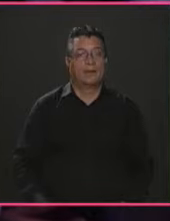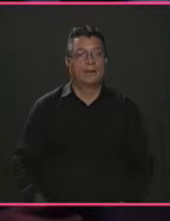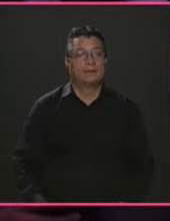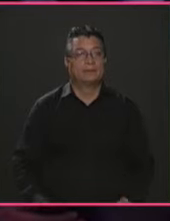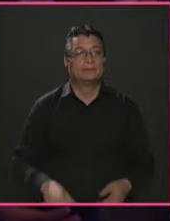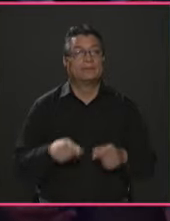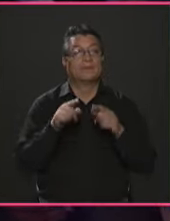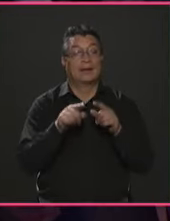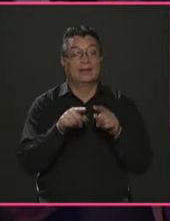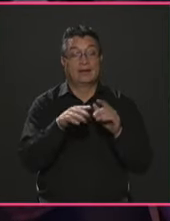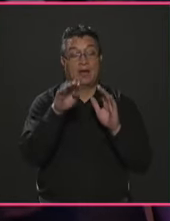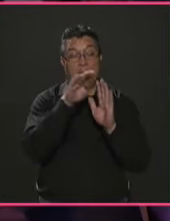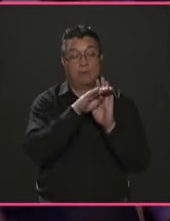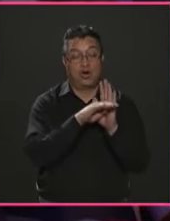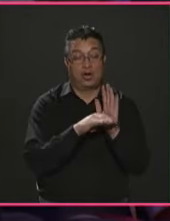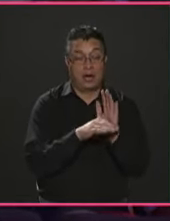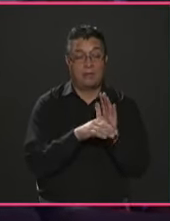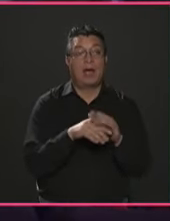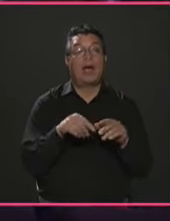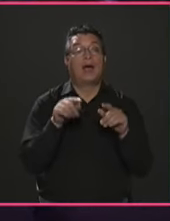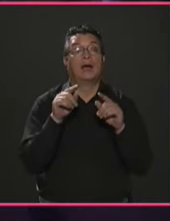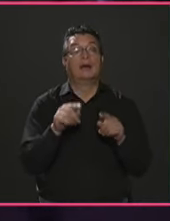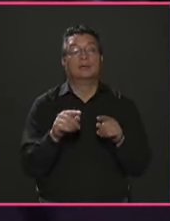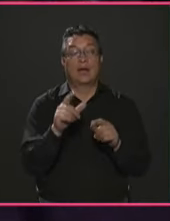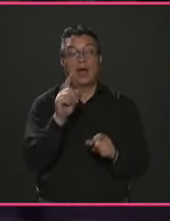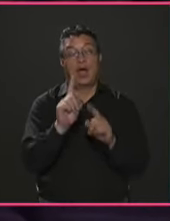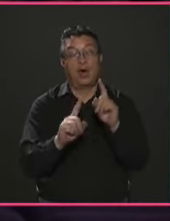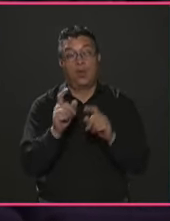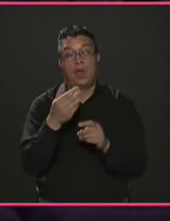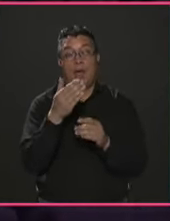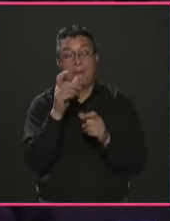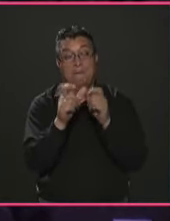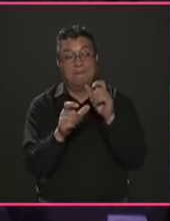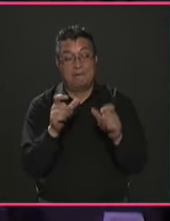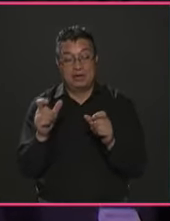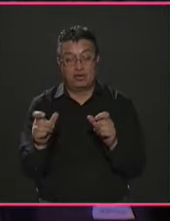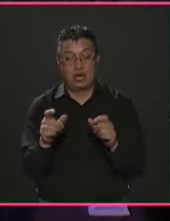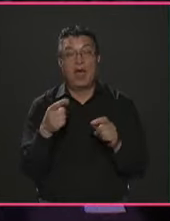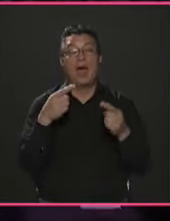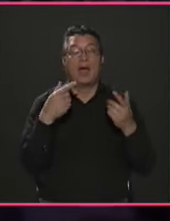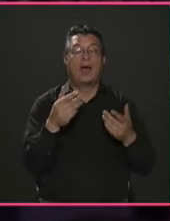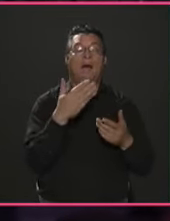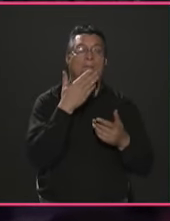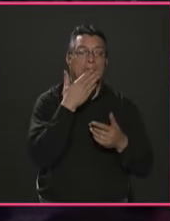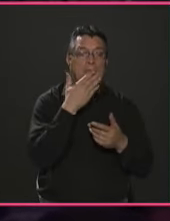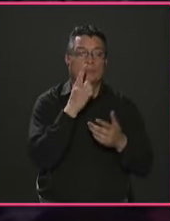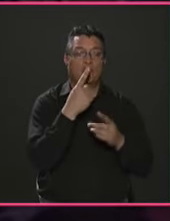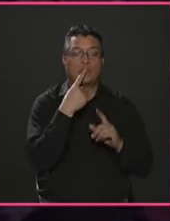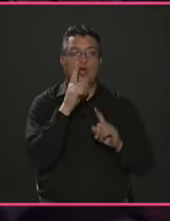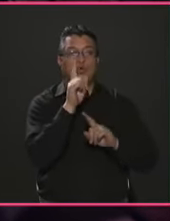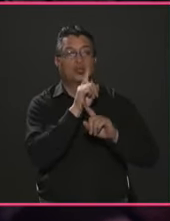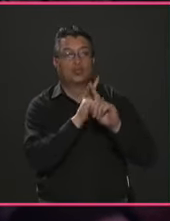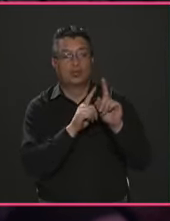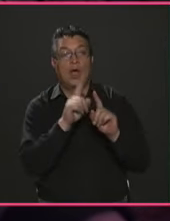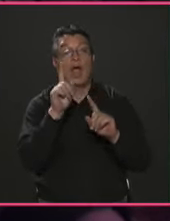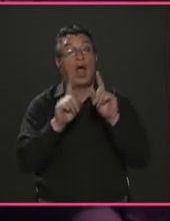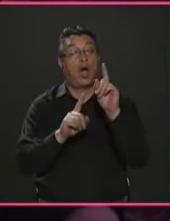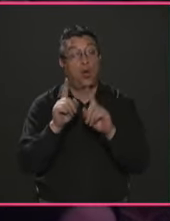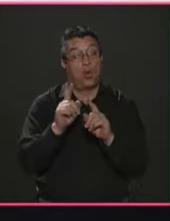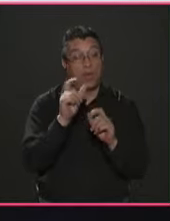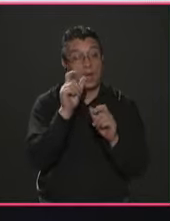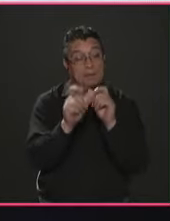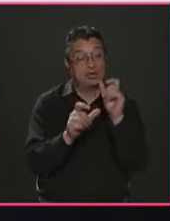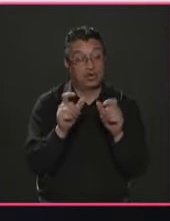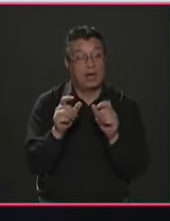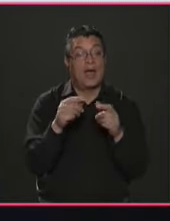en ese programa lo que hacemos que algunas personas hacen primero un cuestionario Y entonces algunas personas